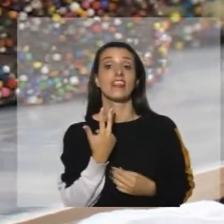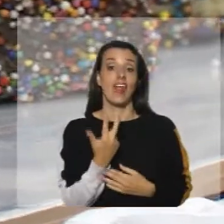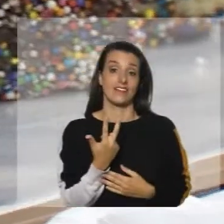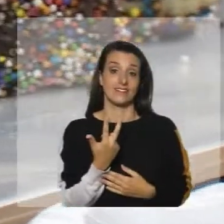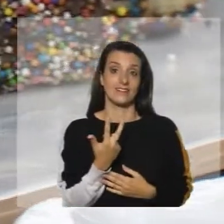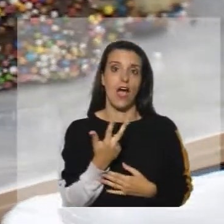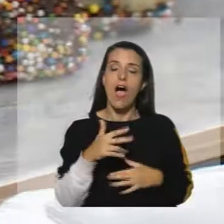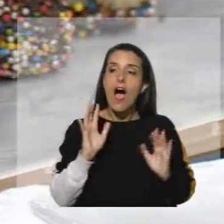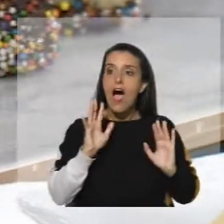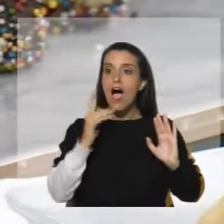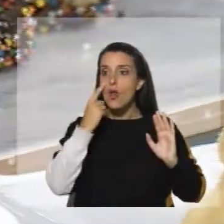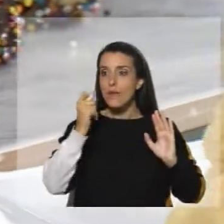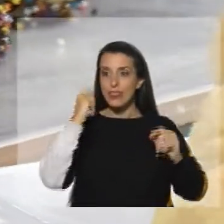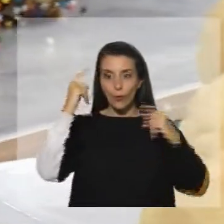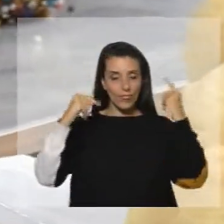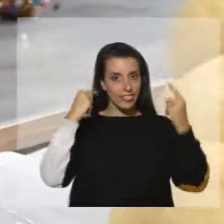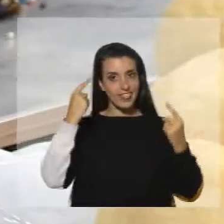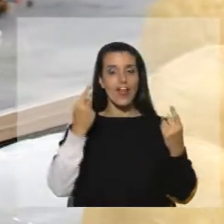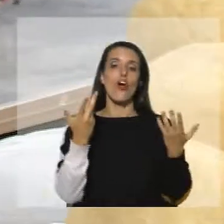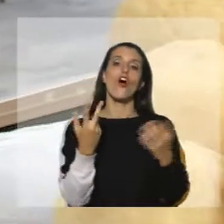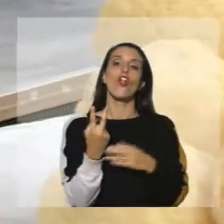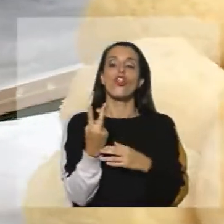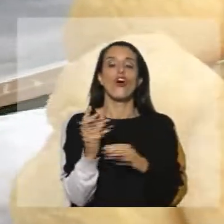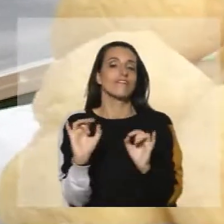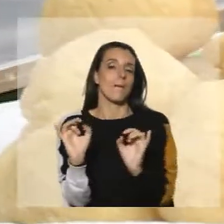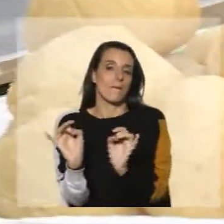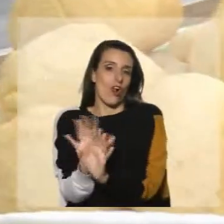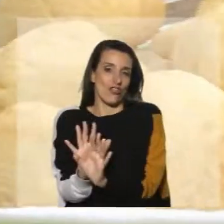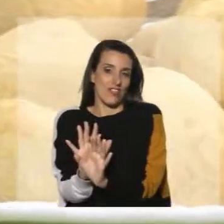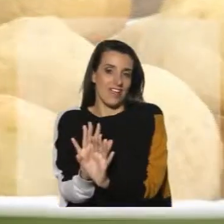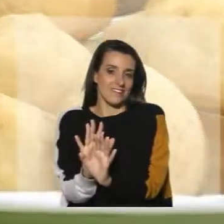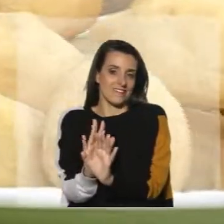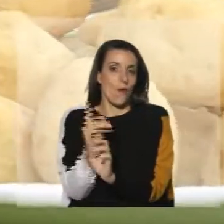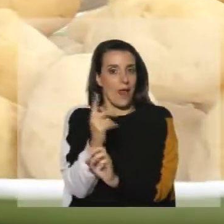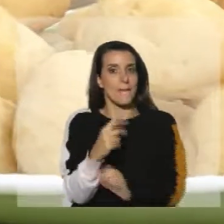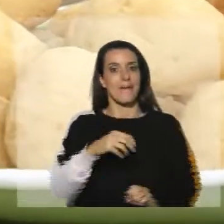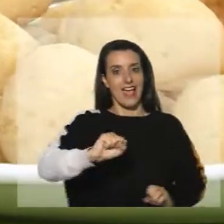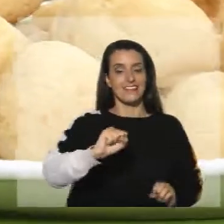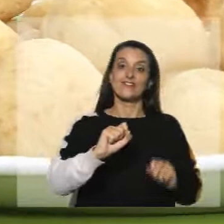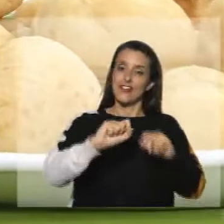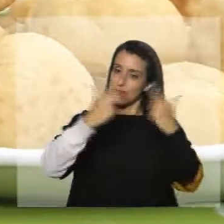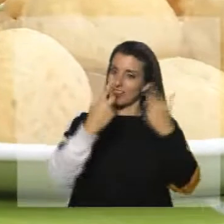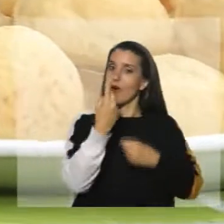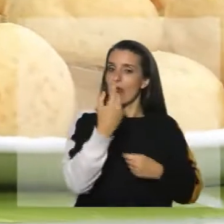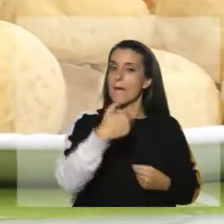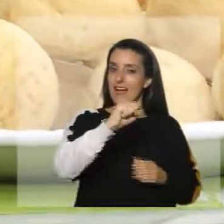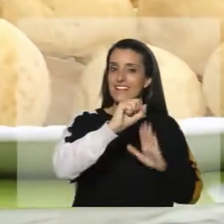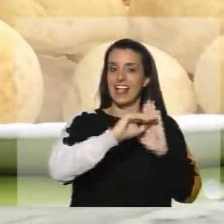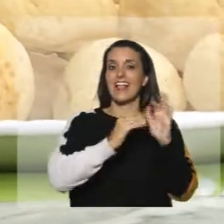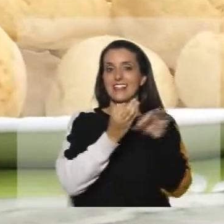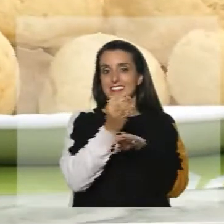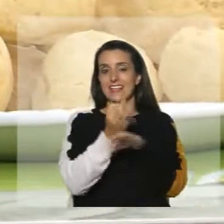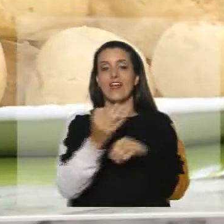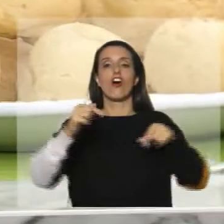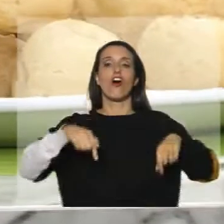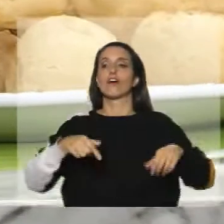estoy distraída en este lunes. Porque no, lo que pasa es que hay dos prontas, casi prontas. Pero tenía una sorpresita. Había una surprise en este festejo. Hoy